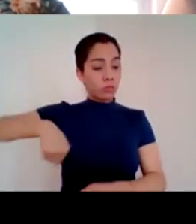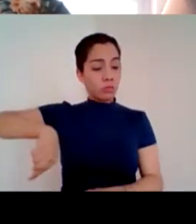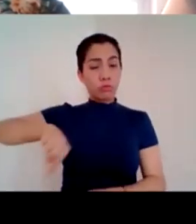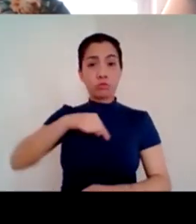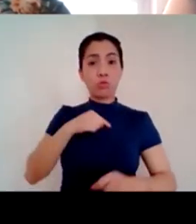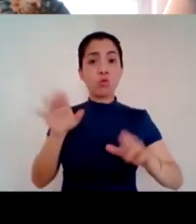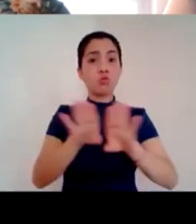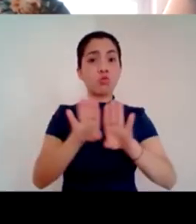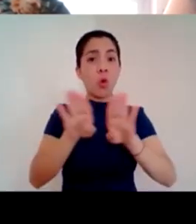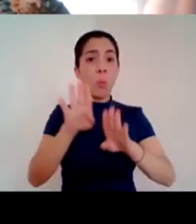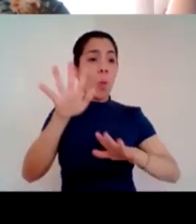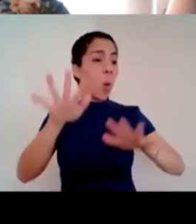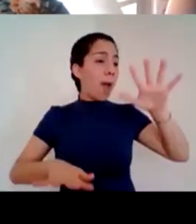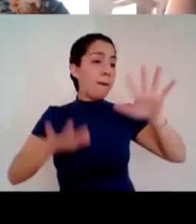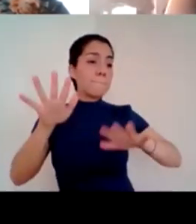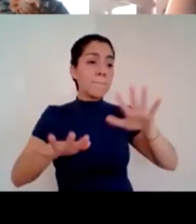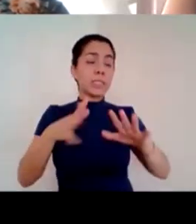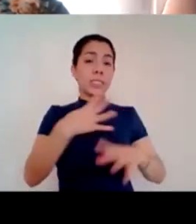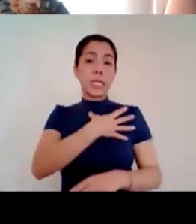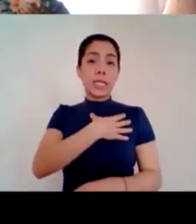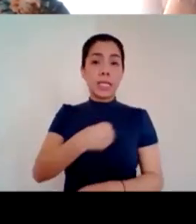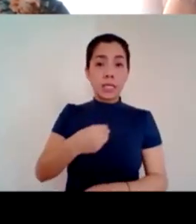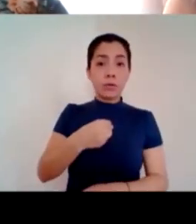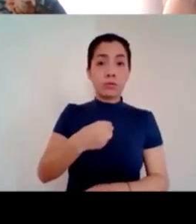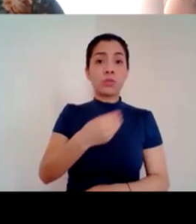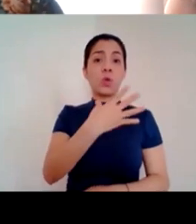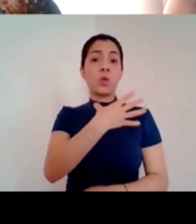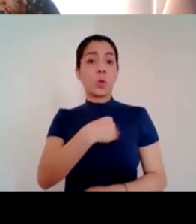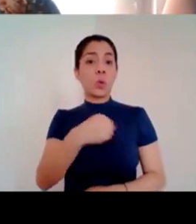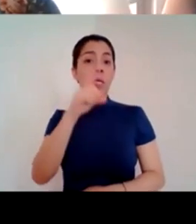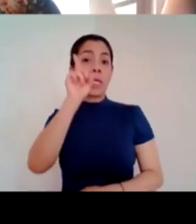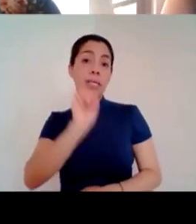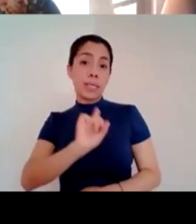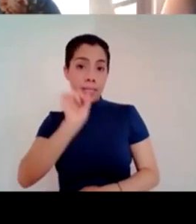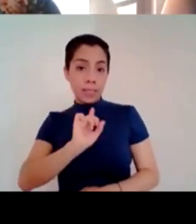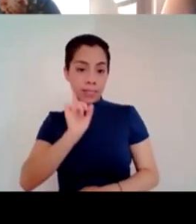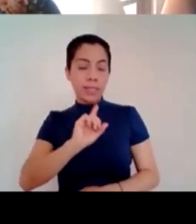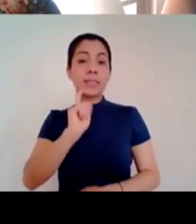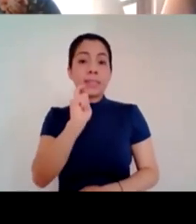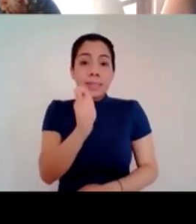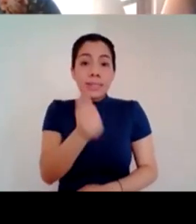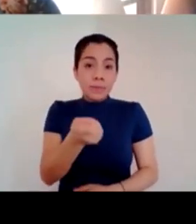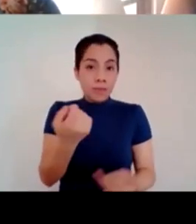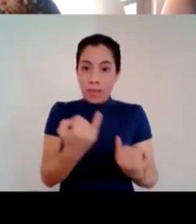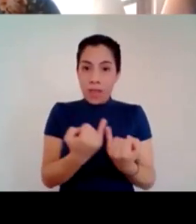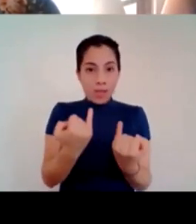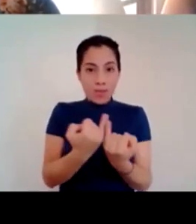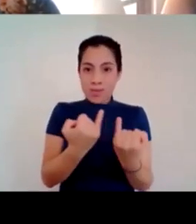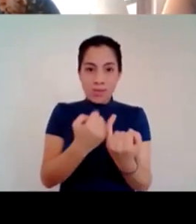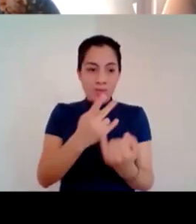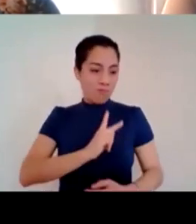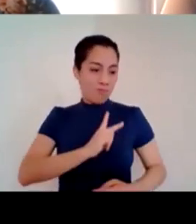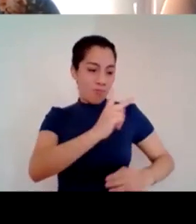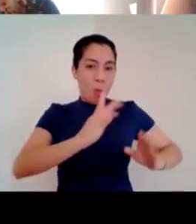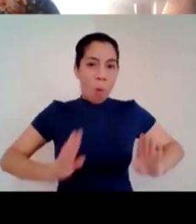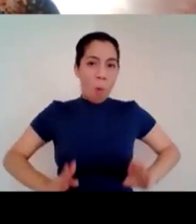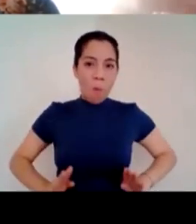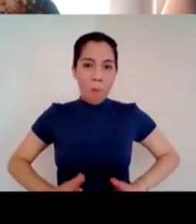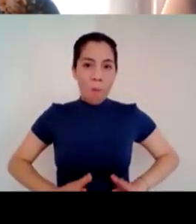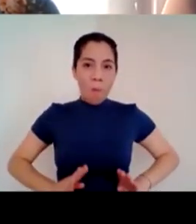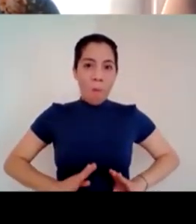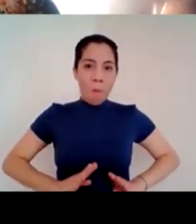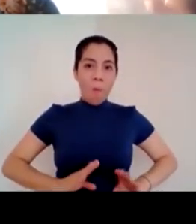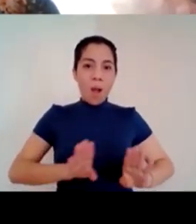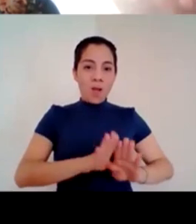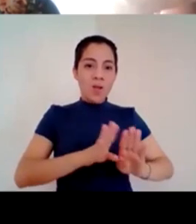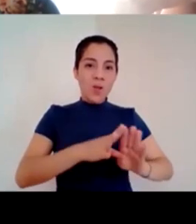hijos e hijas son reflejos de nosotros entonces es difícil cuidar